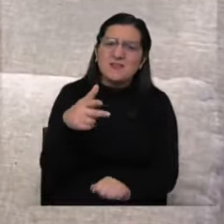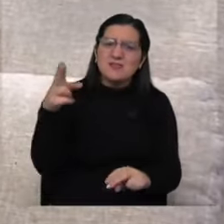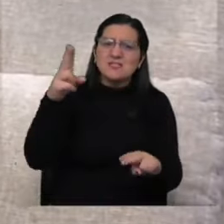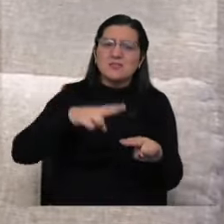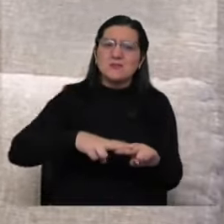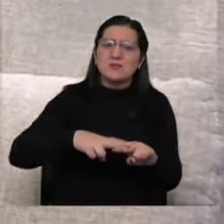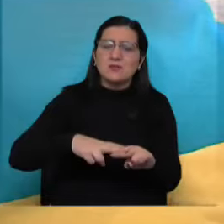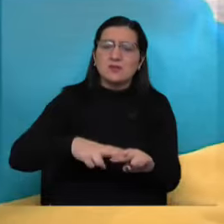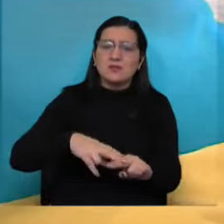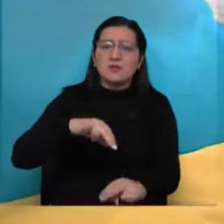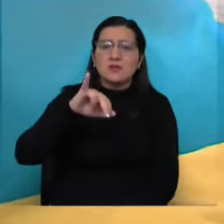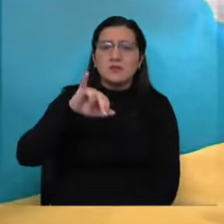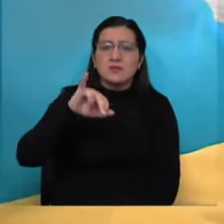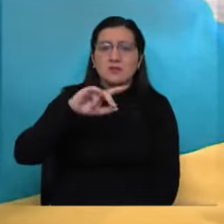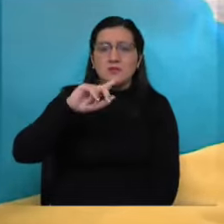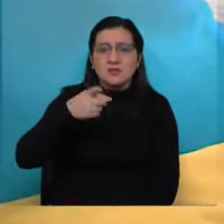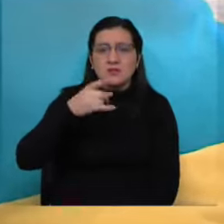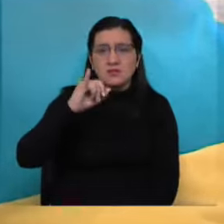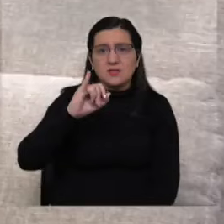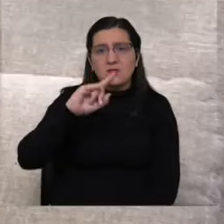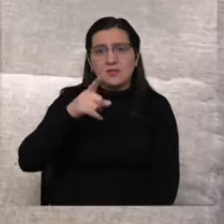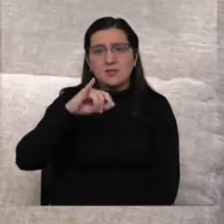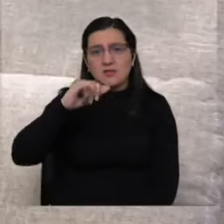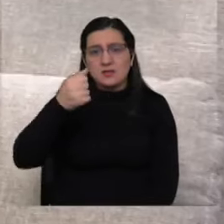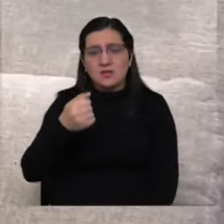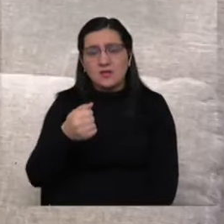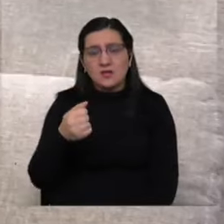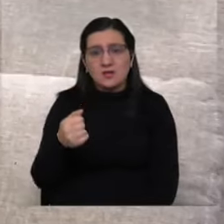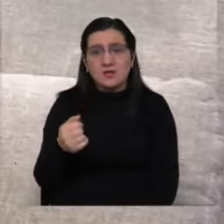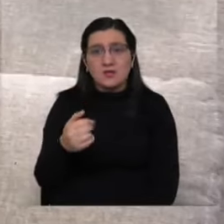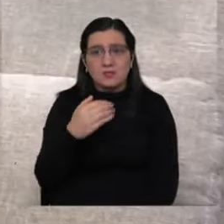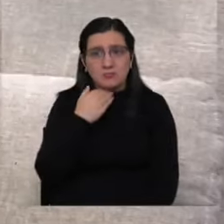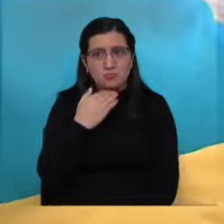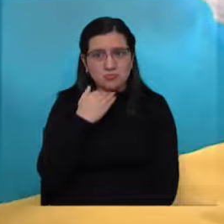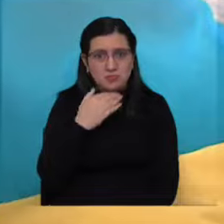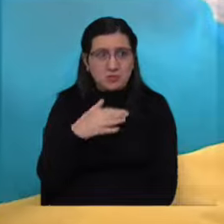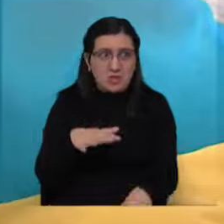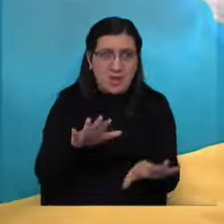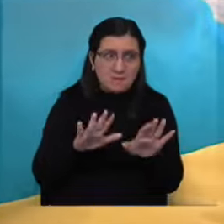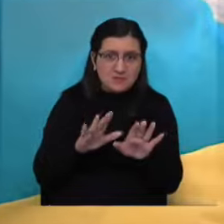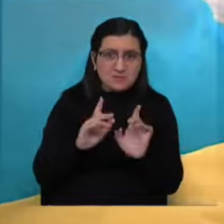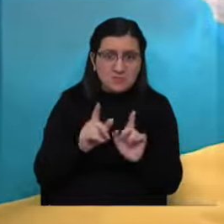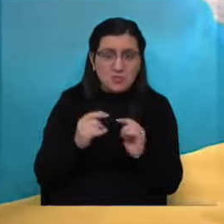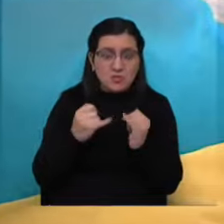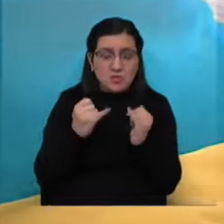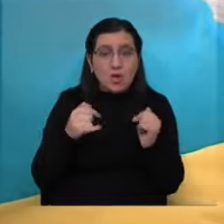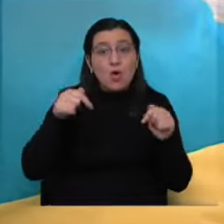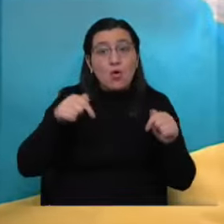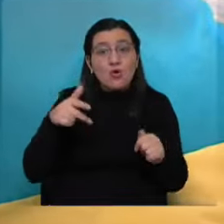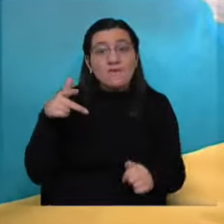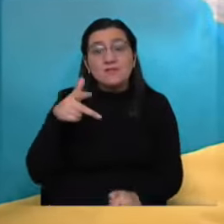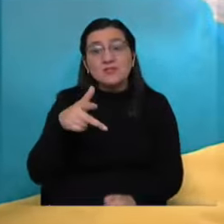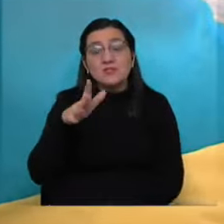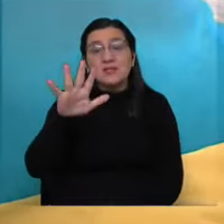fallecimiento de shia no bueno no s seraz hoy